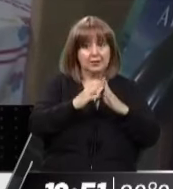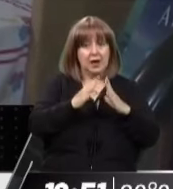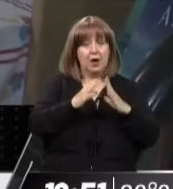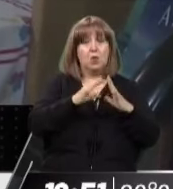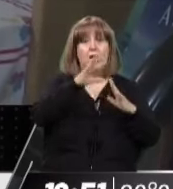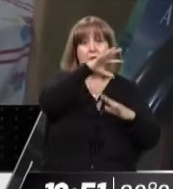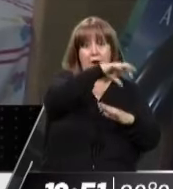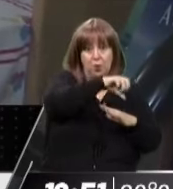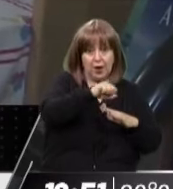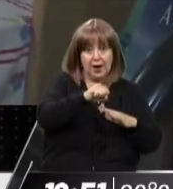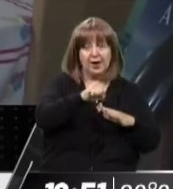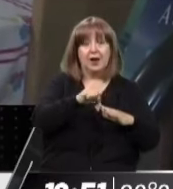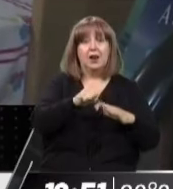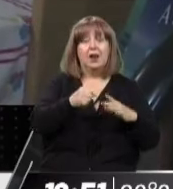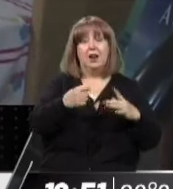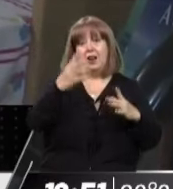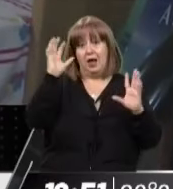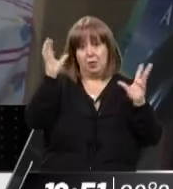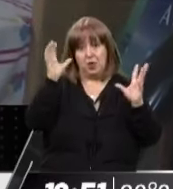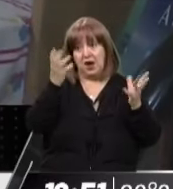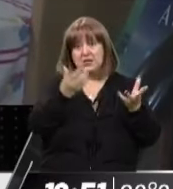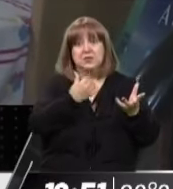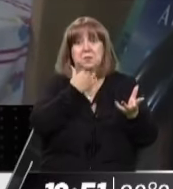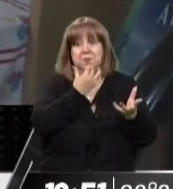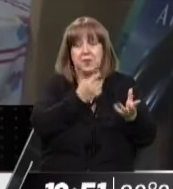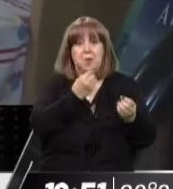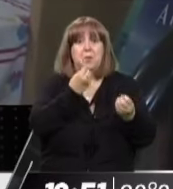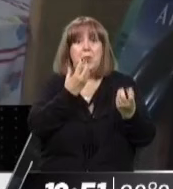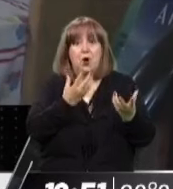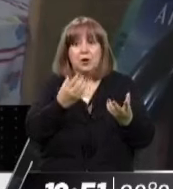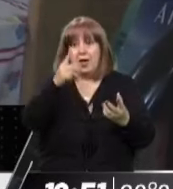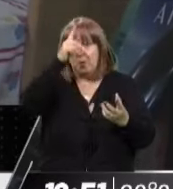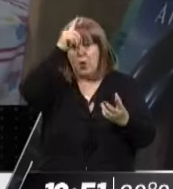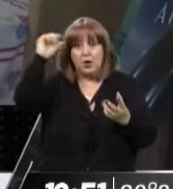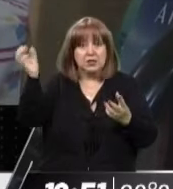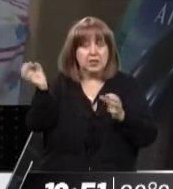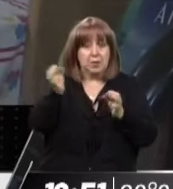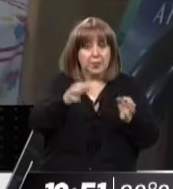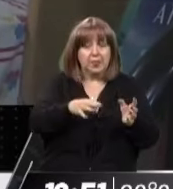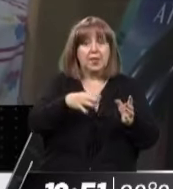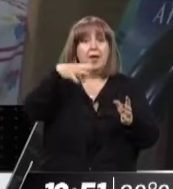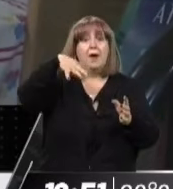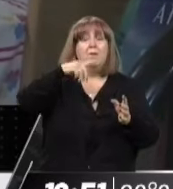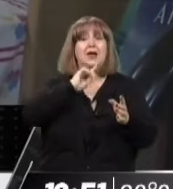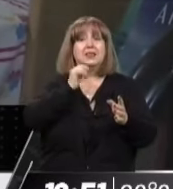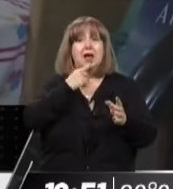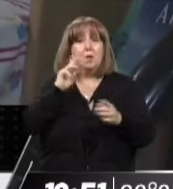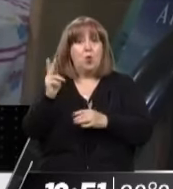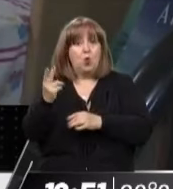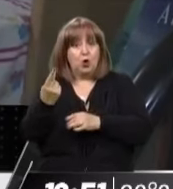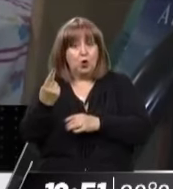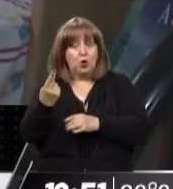debía ser trasladado Finalmente y no se sabe todavía Cuáles fueron las causas Matías fallece